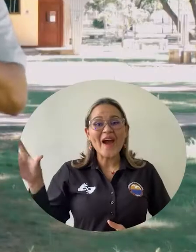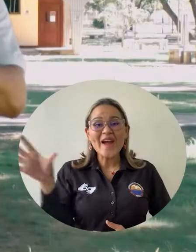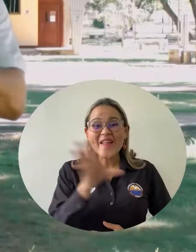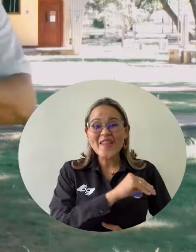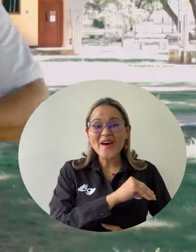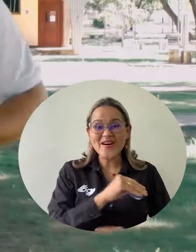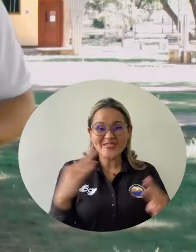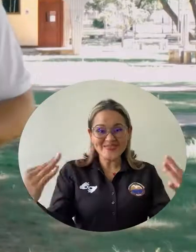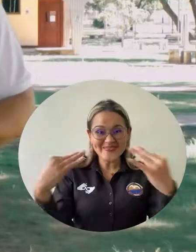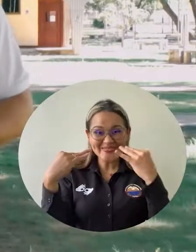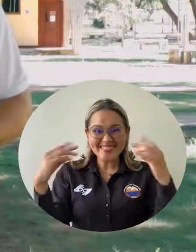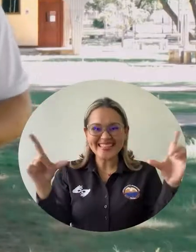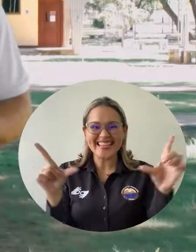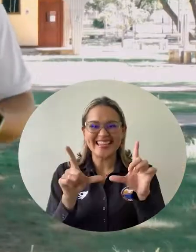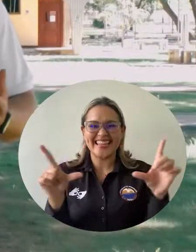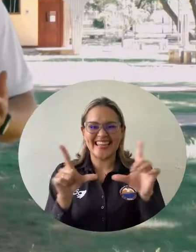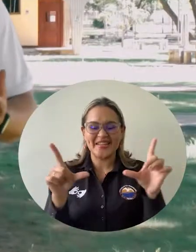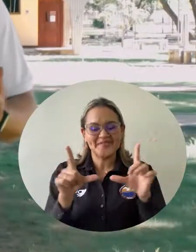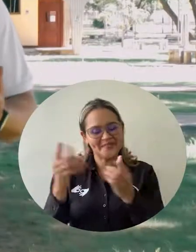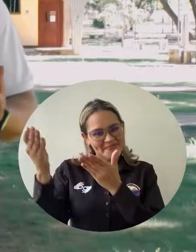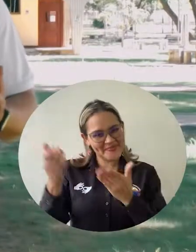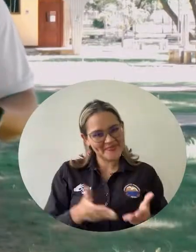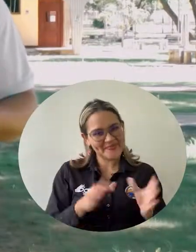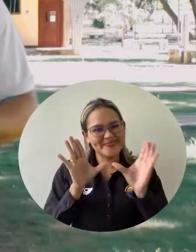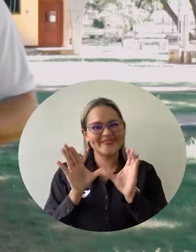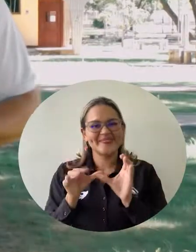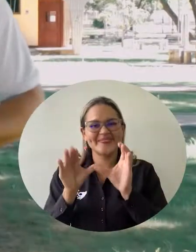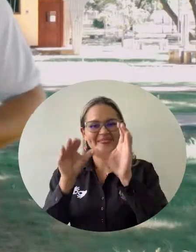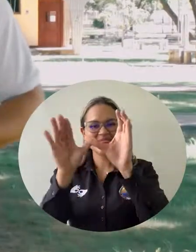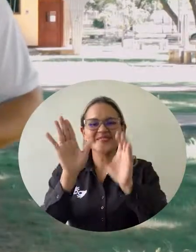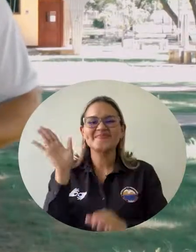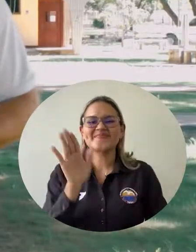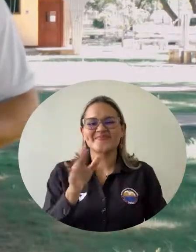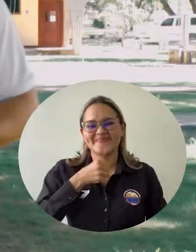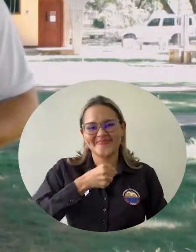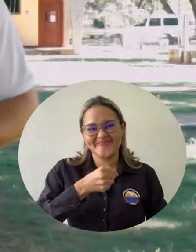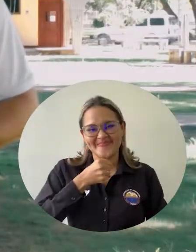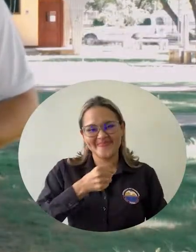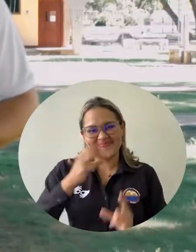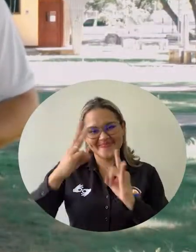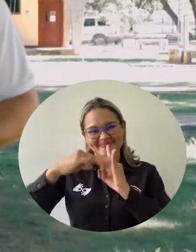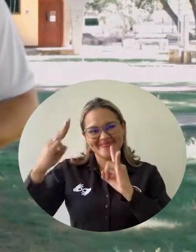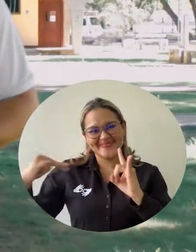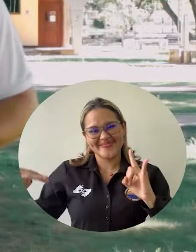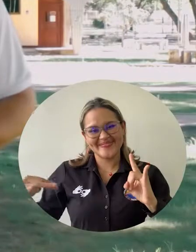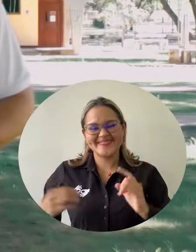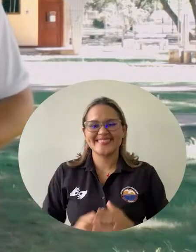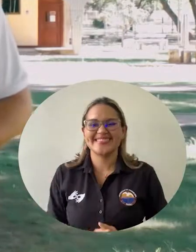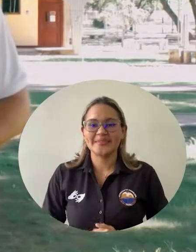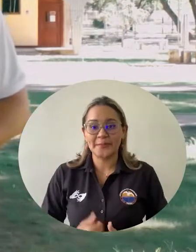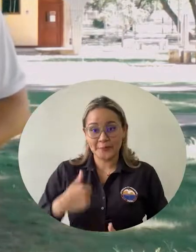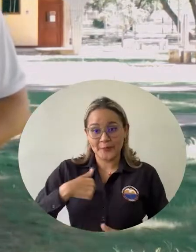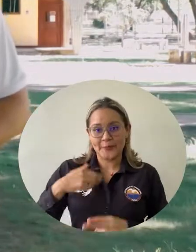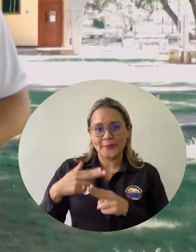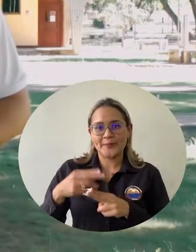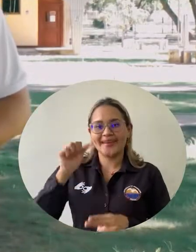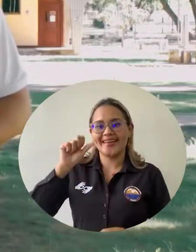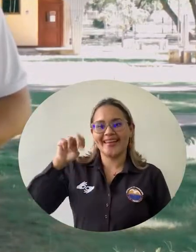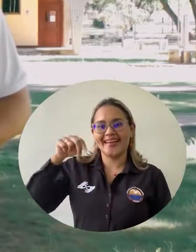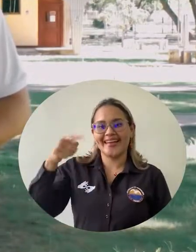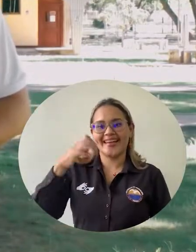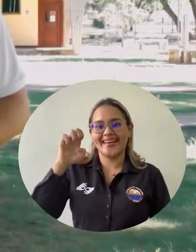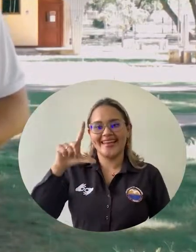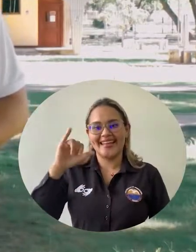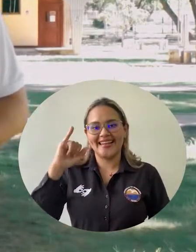Televidente, sean todos bienvenidos a El Campus TV, programa institucional de la Universidad del Magdalena. Mi nombre es Angélica